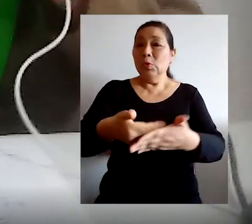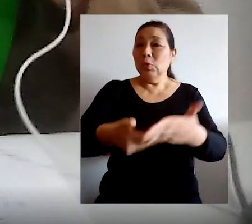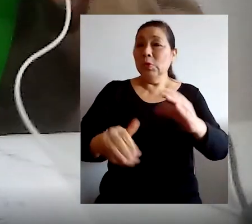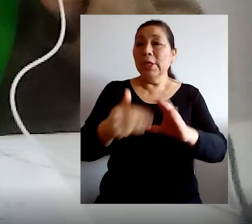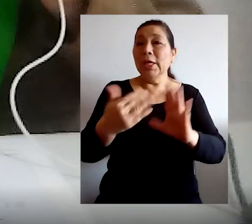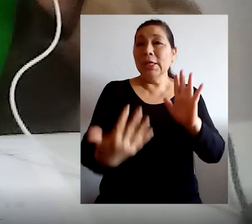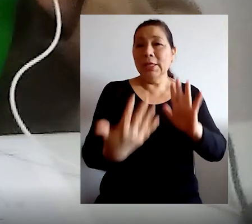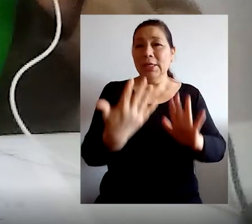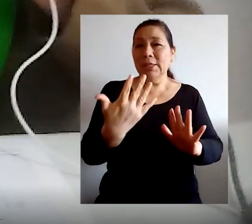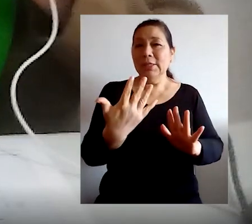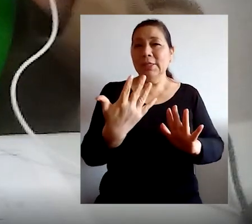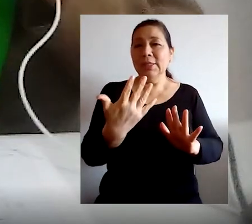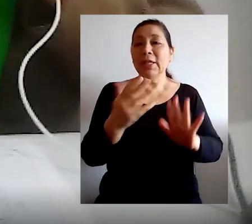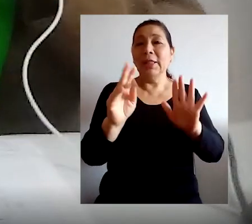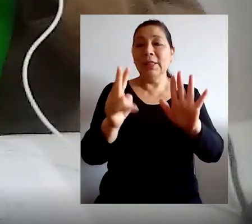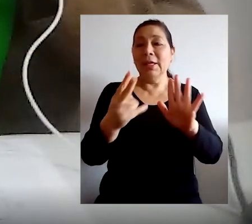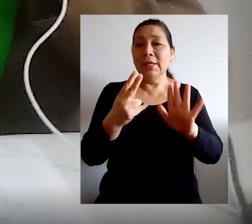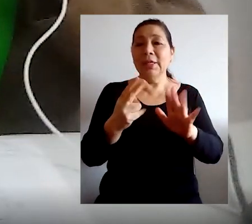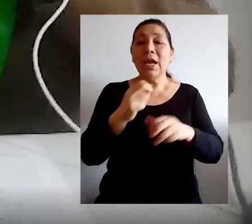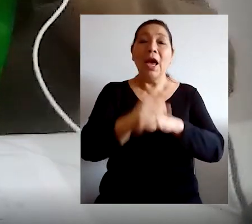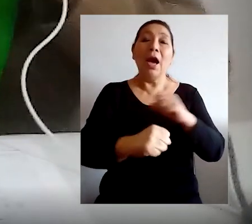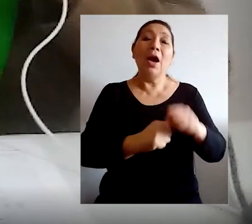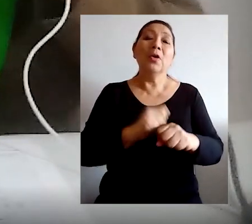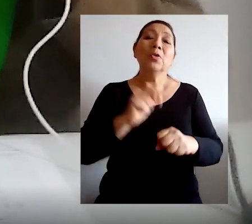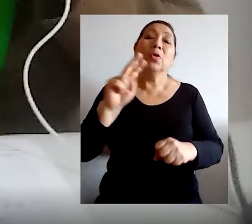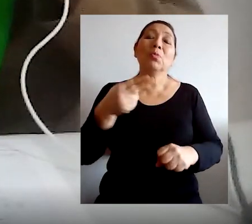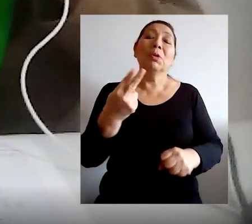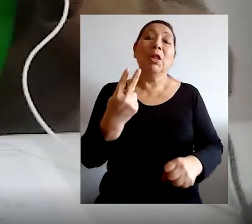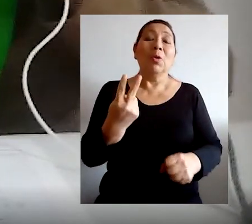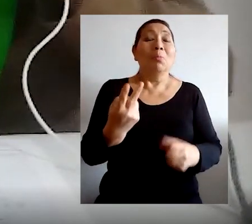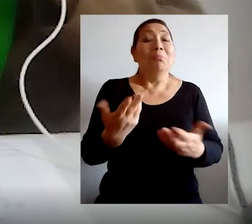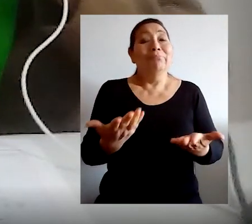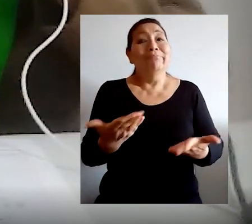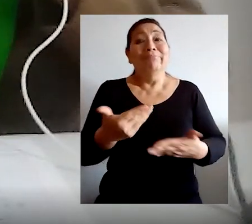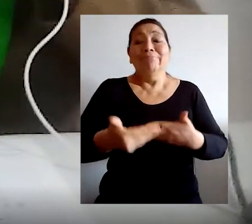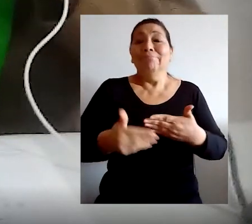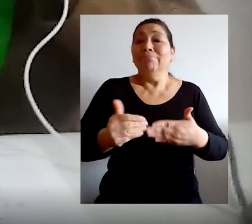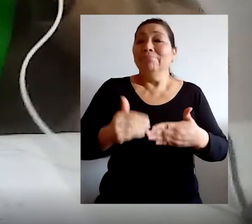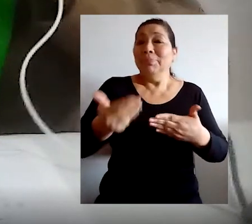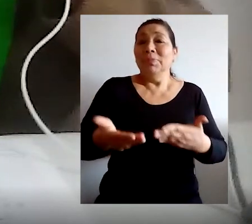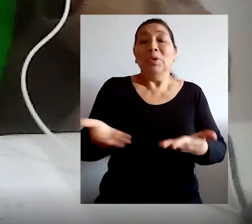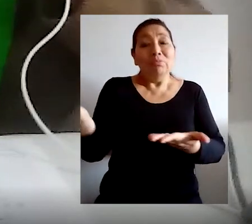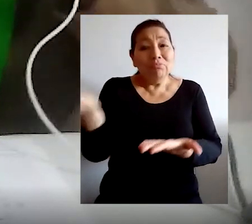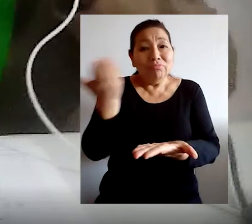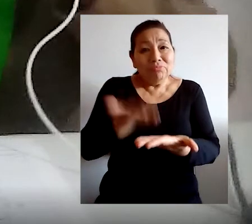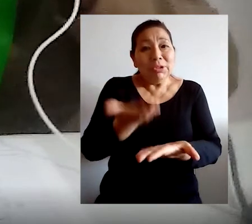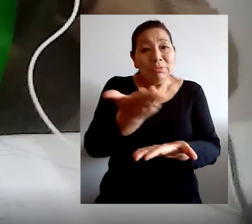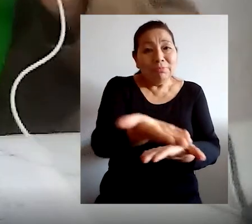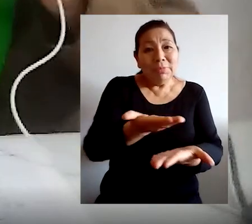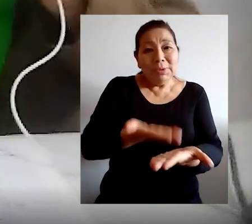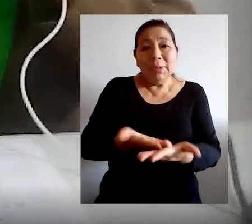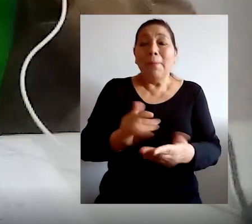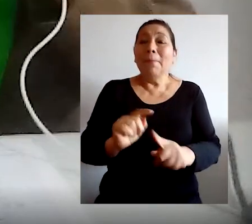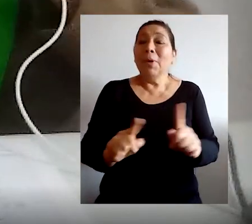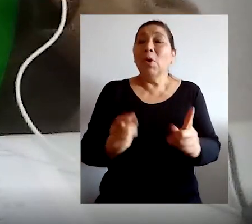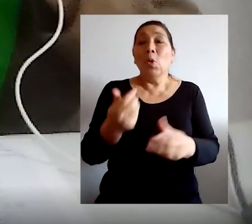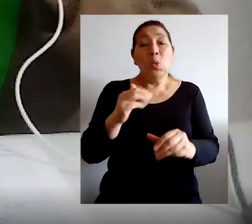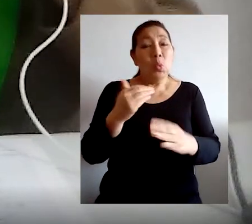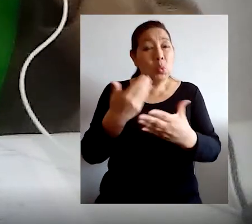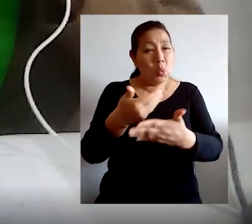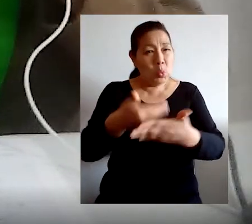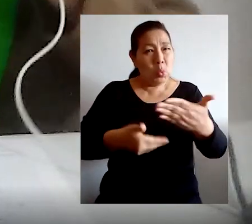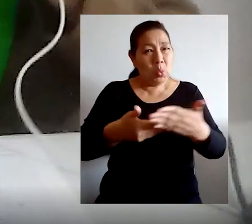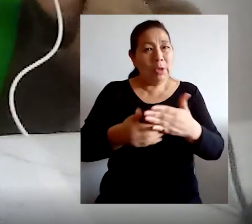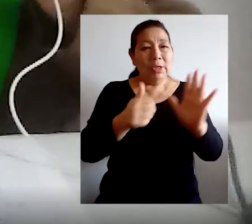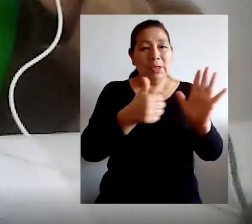expediente 1517 del año 2002, y bueno, que posteriormente ha sido acumulado, y finalmente el número del